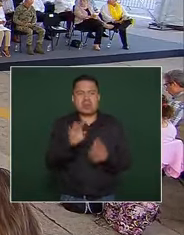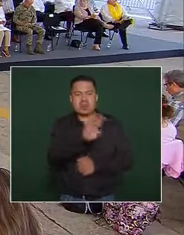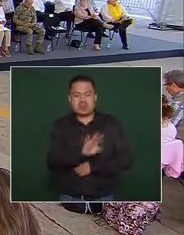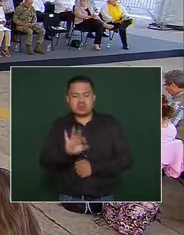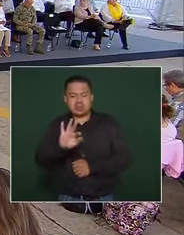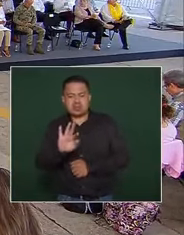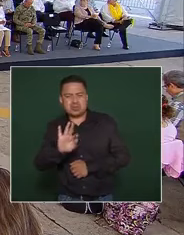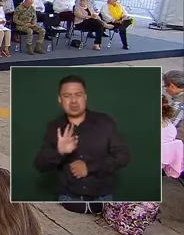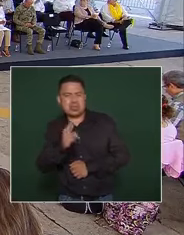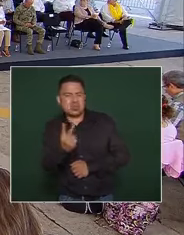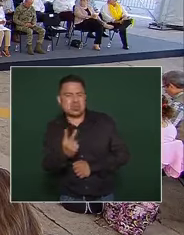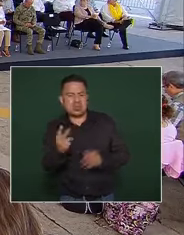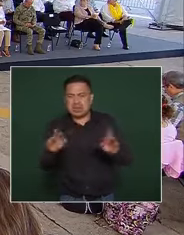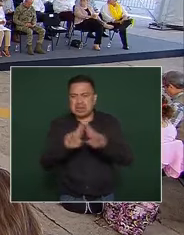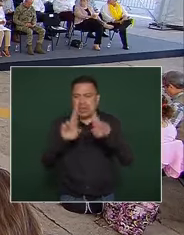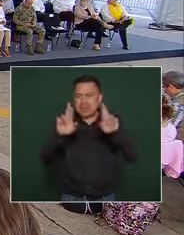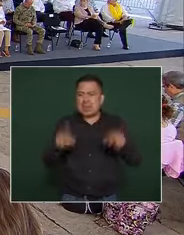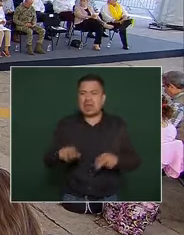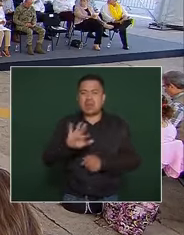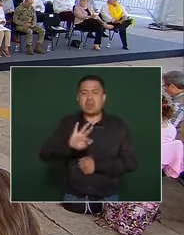41.420 refrigeradores y